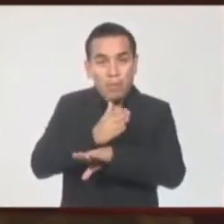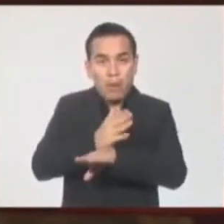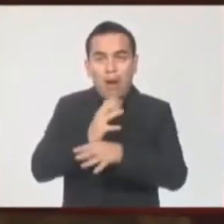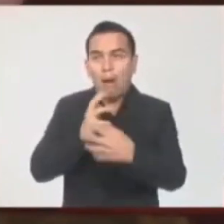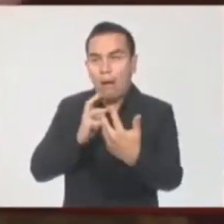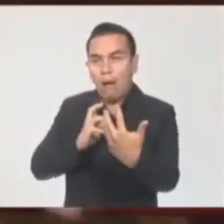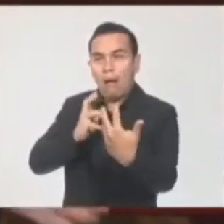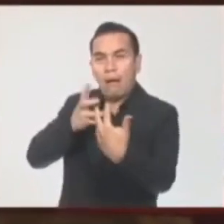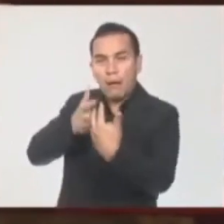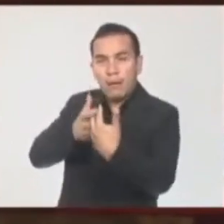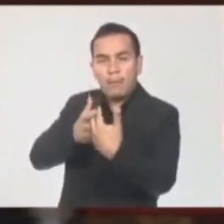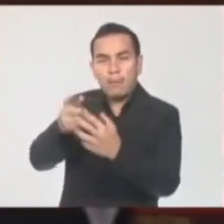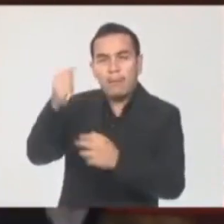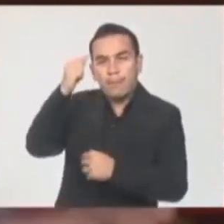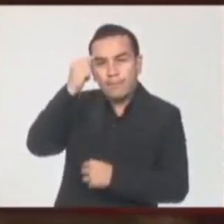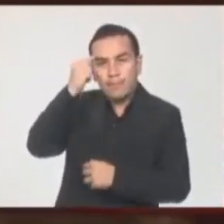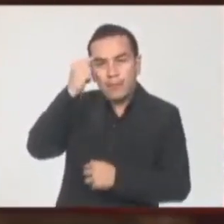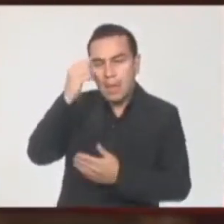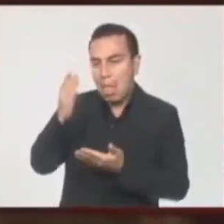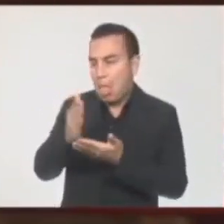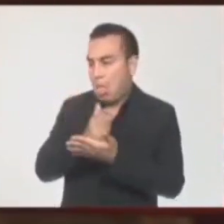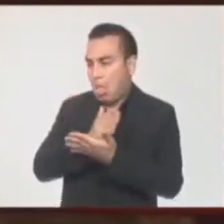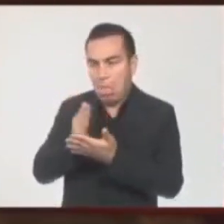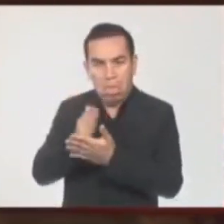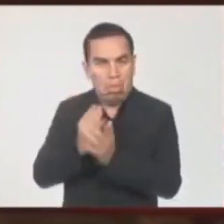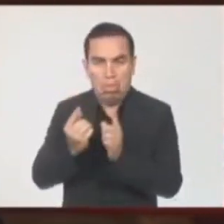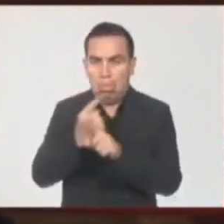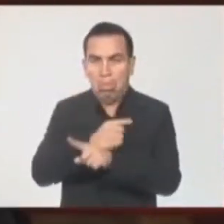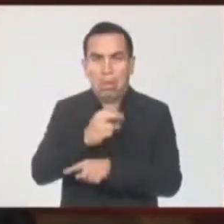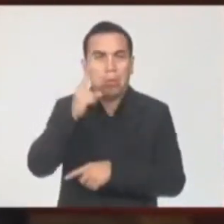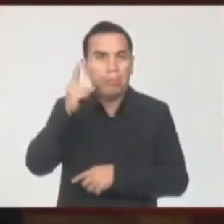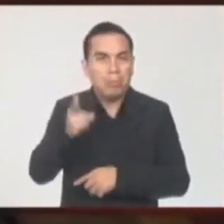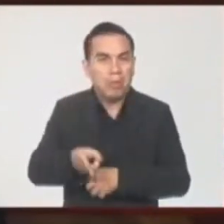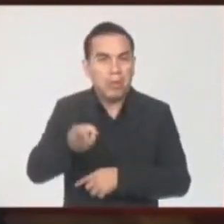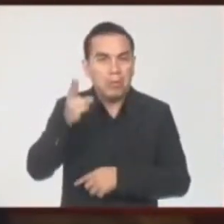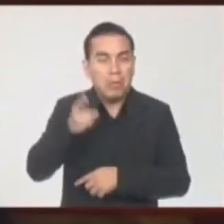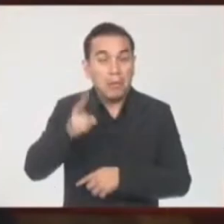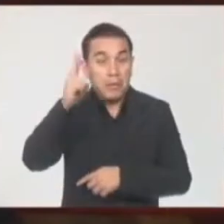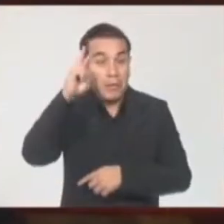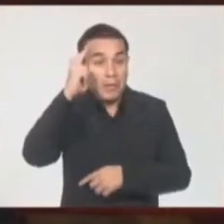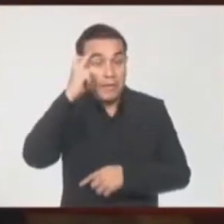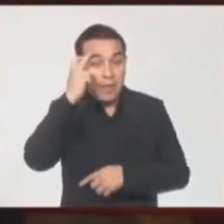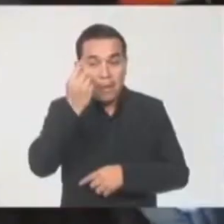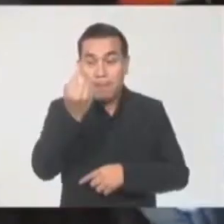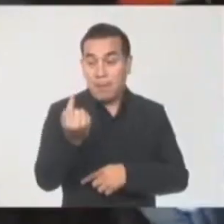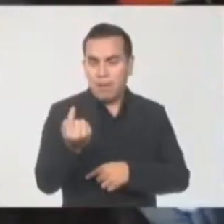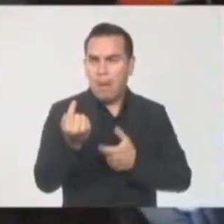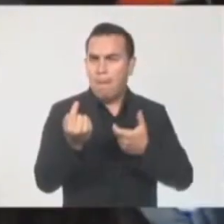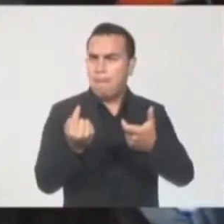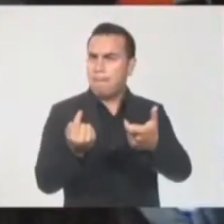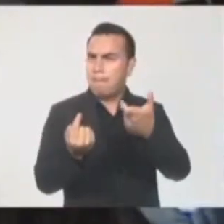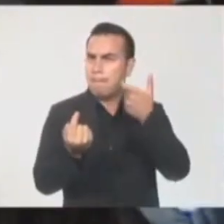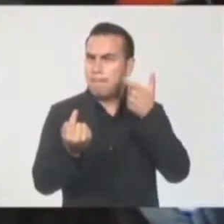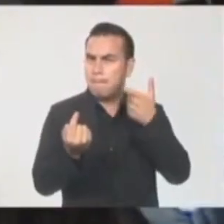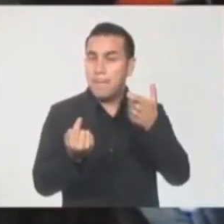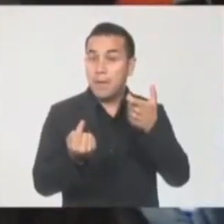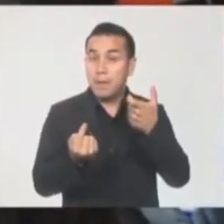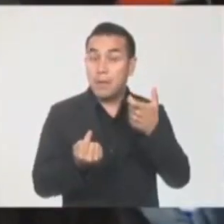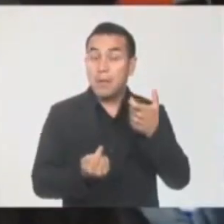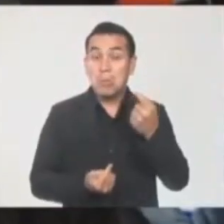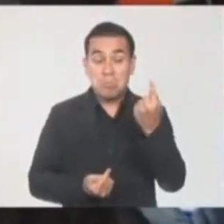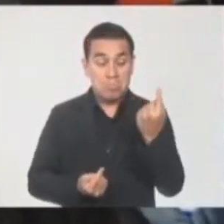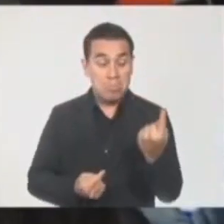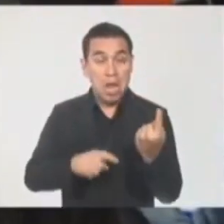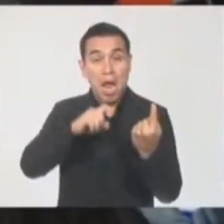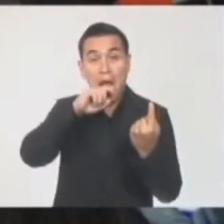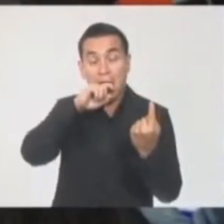porque creíamos que la certeza de que nada iba a cambiar. Vimos como algo normal que el rico siempre se hiciera más rico, que el pobre siempre se hiciera más